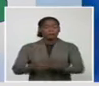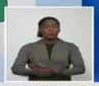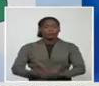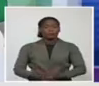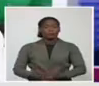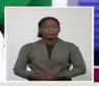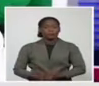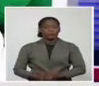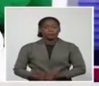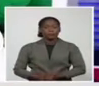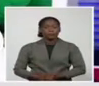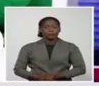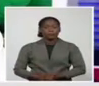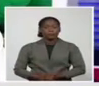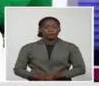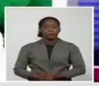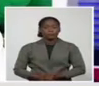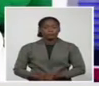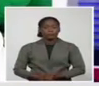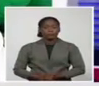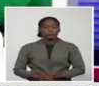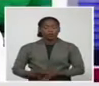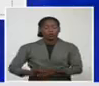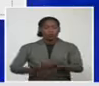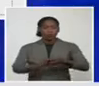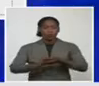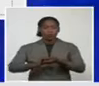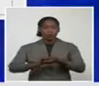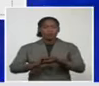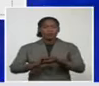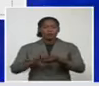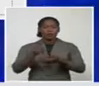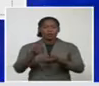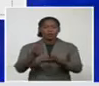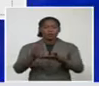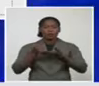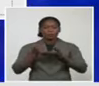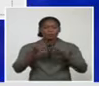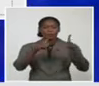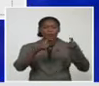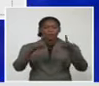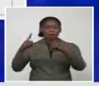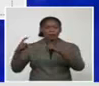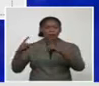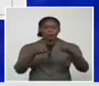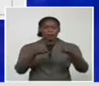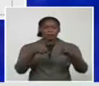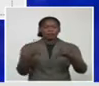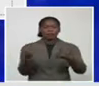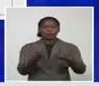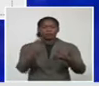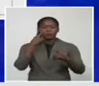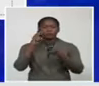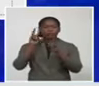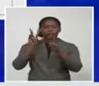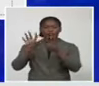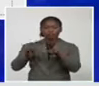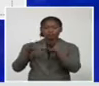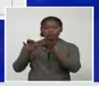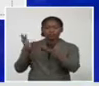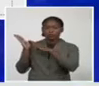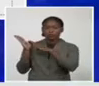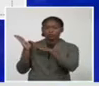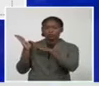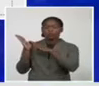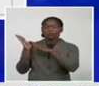nos ayudó con un gráfico donde se puede ver del total de casos en